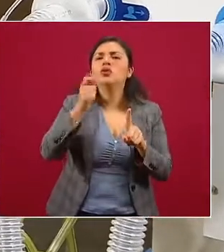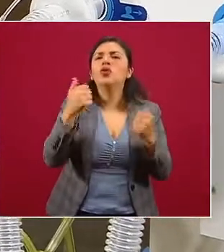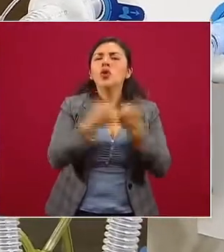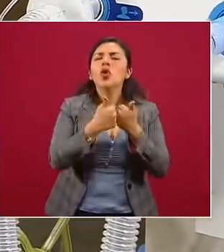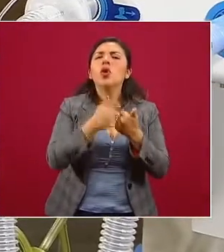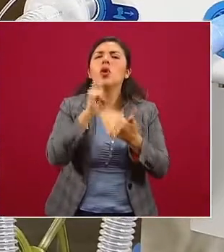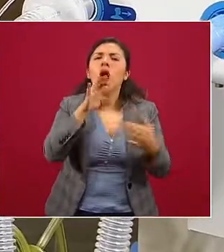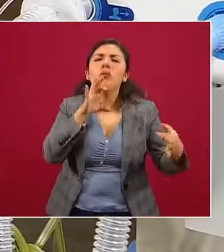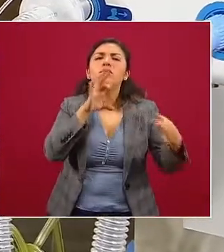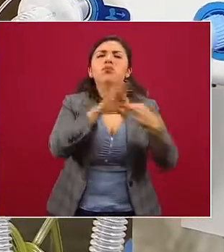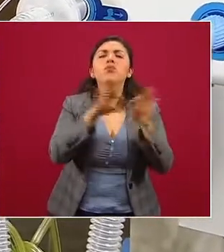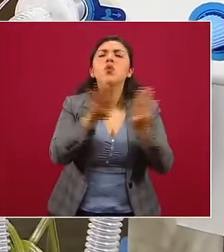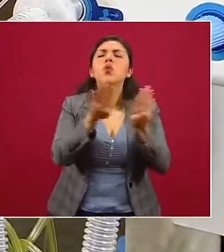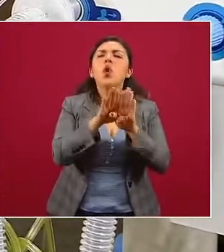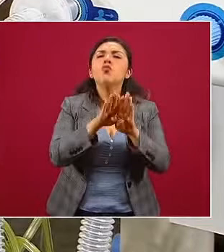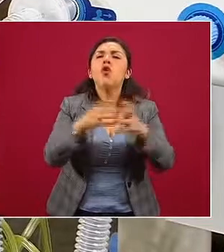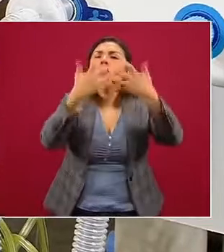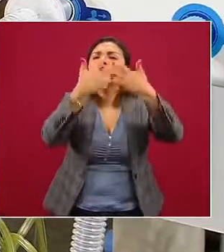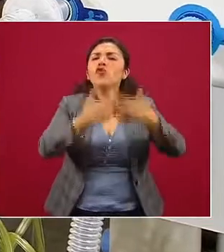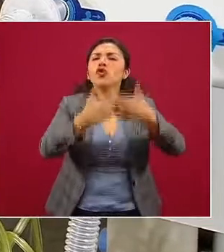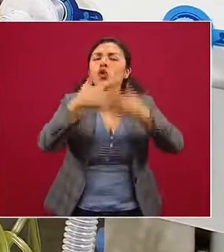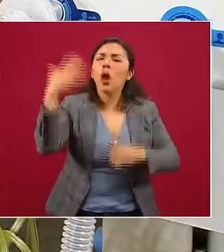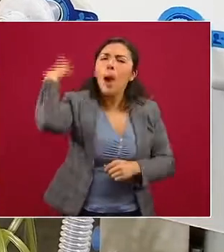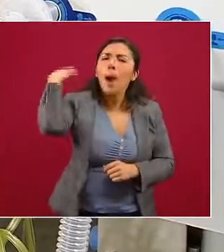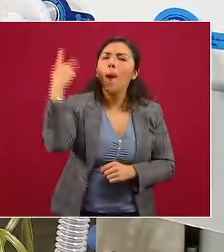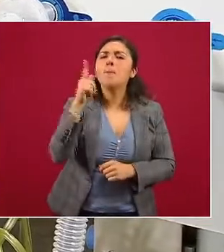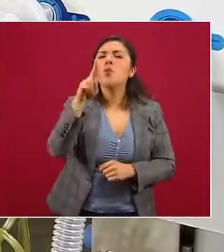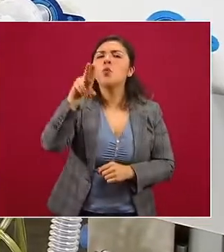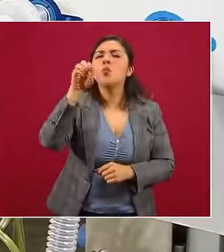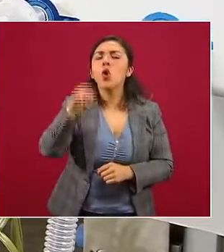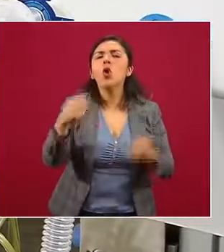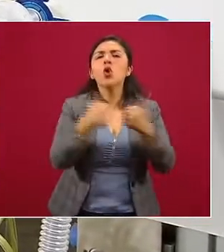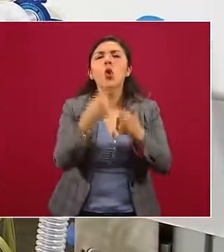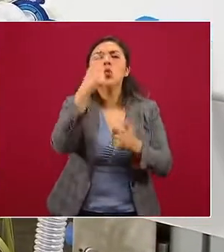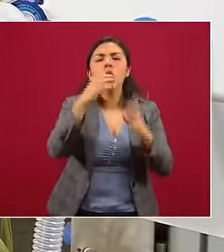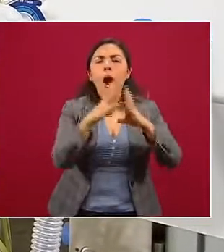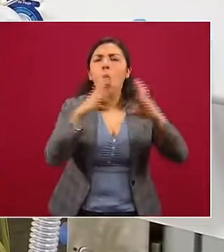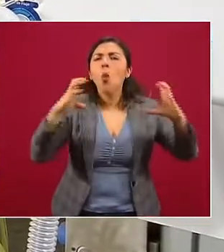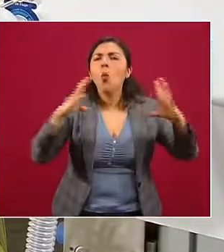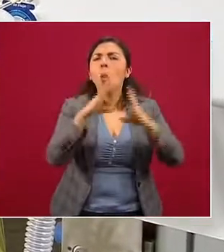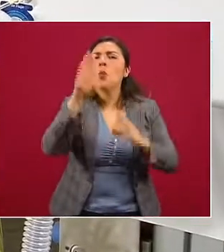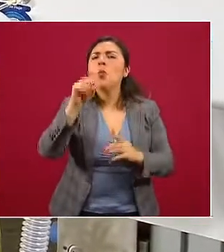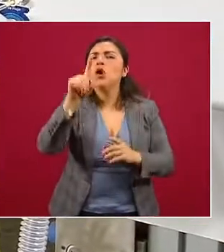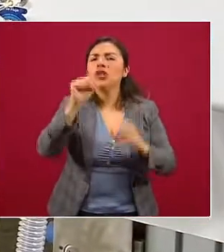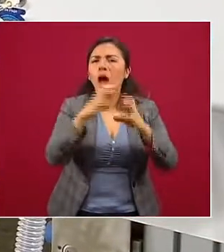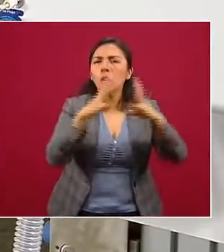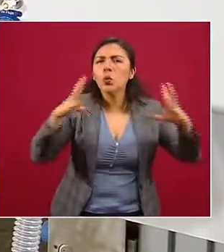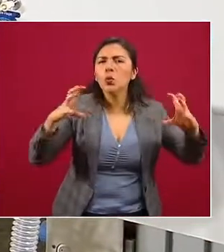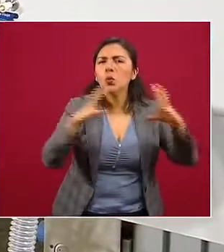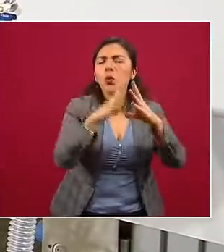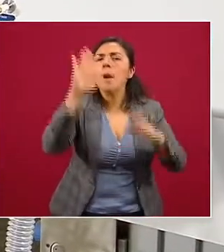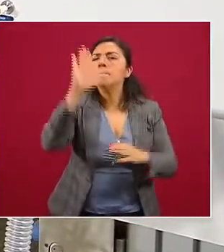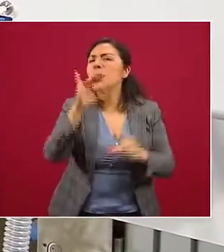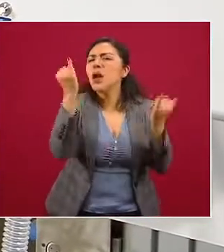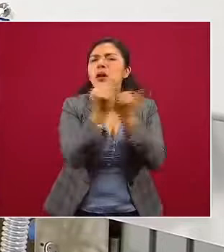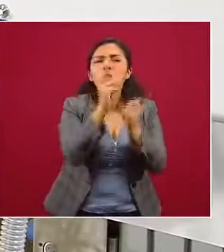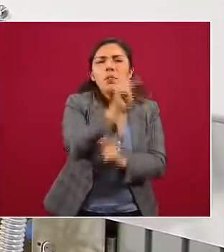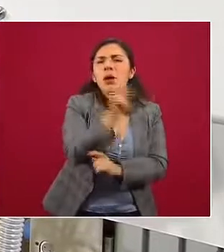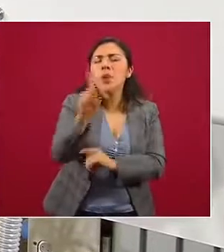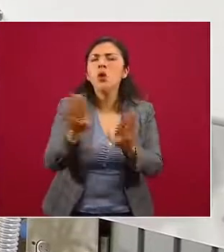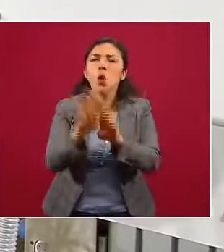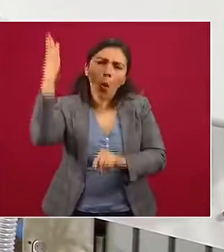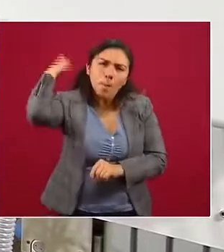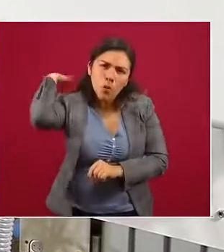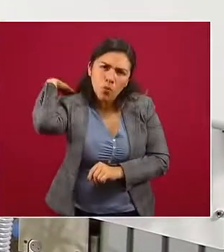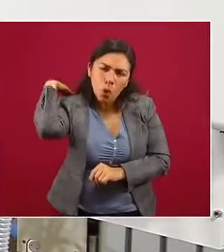pulmón, basado en el uso de una bolsa AMBU, físicamente muy similar a un pulmón, el otro